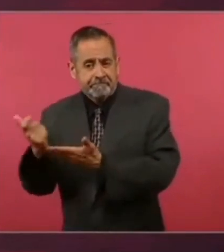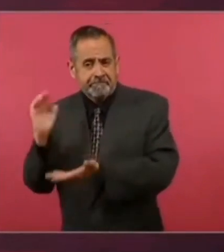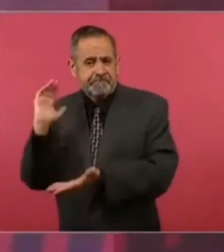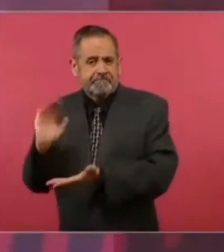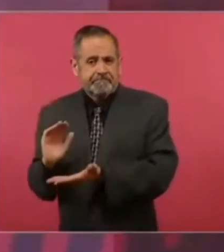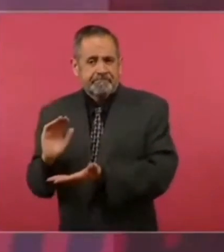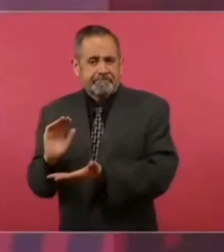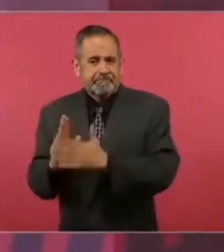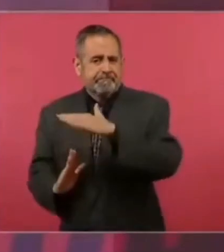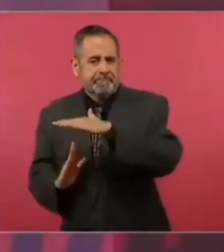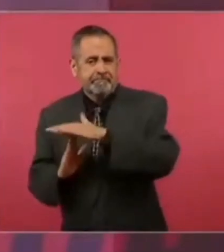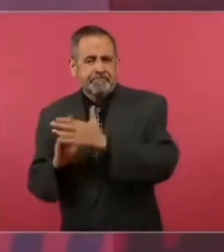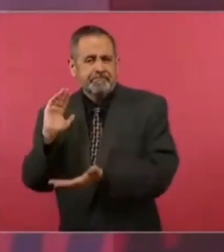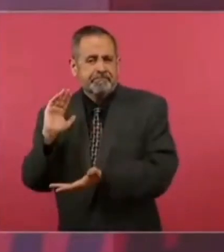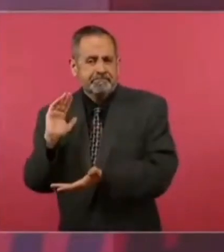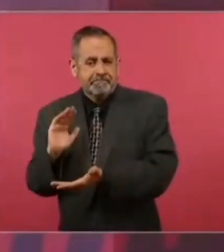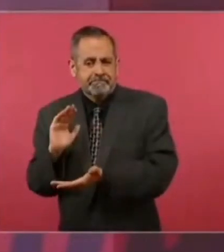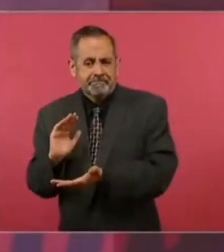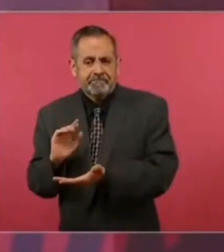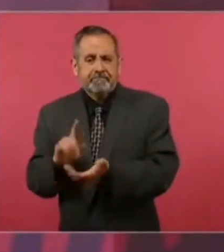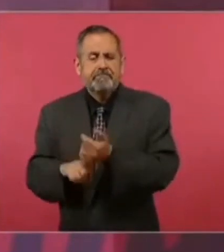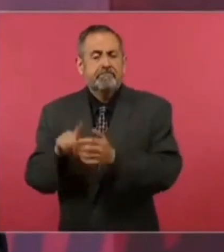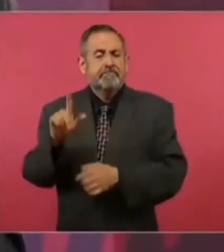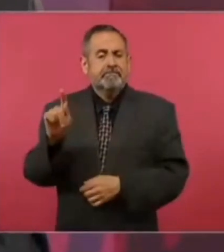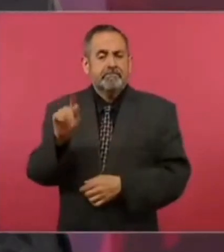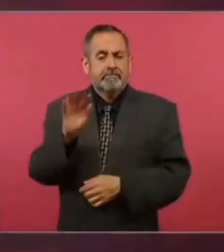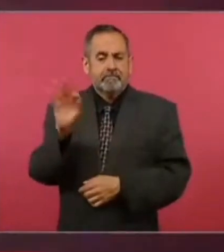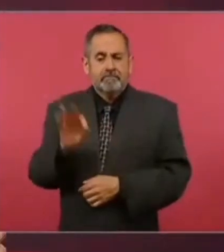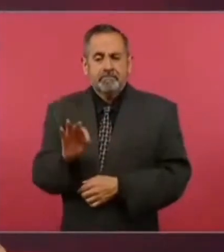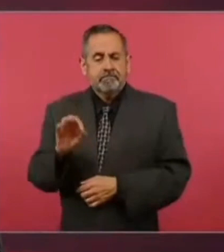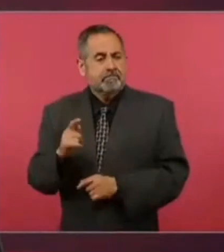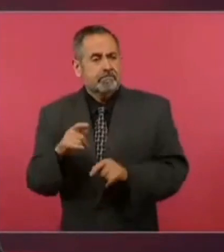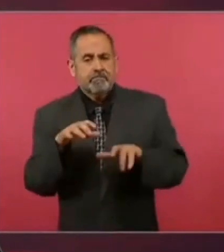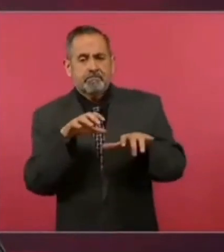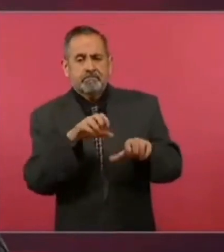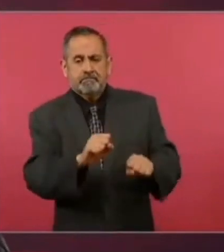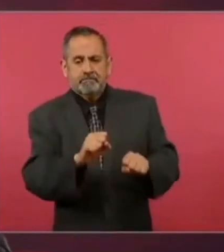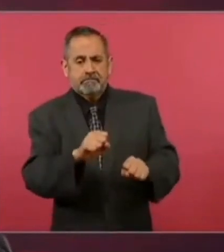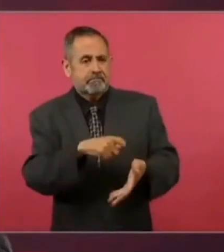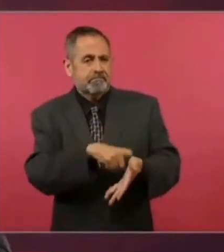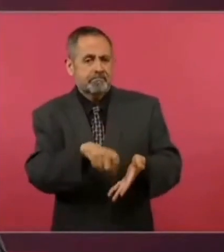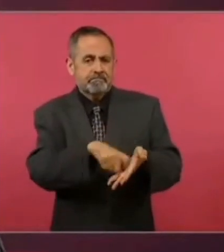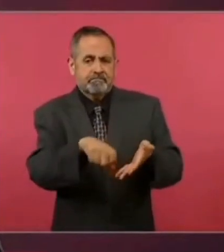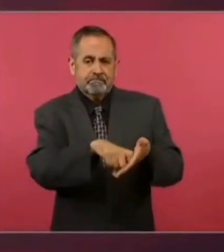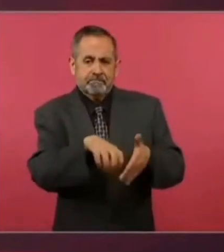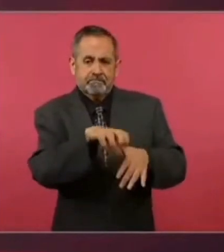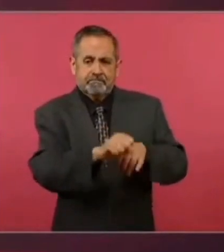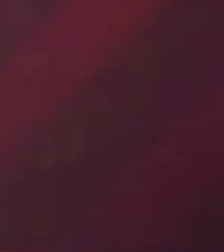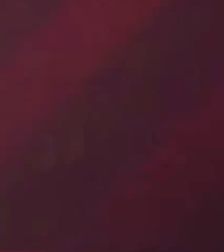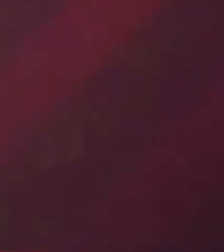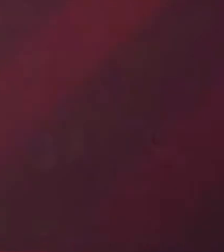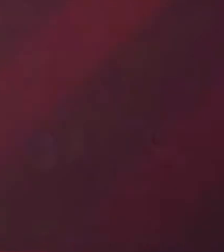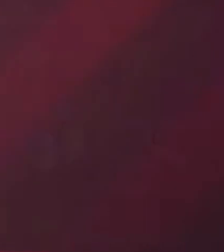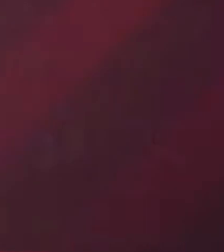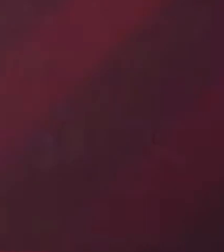Se redujo en un 70% en cuanto a su poder de compra.